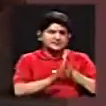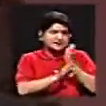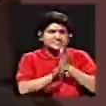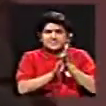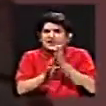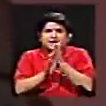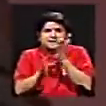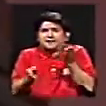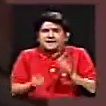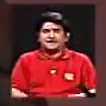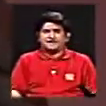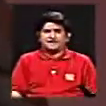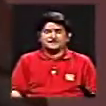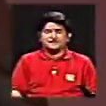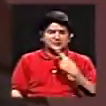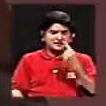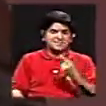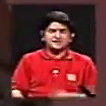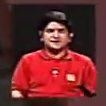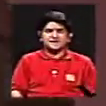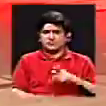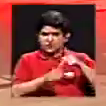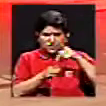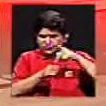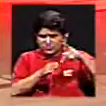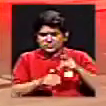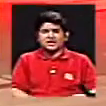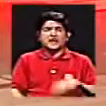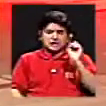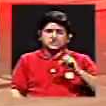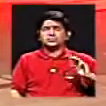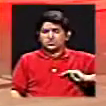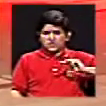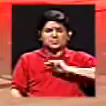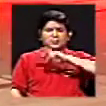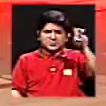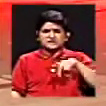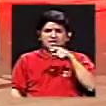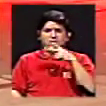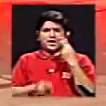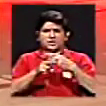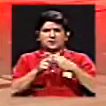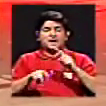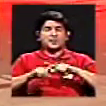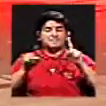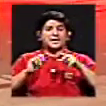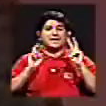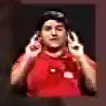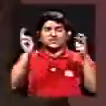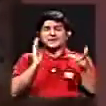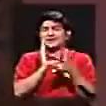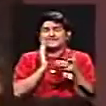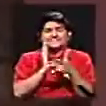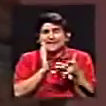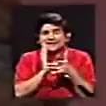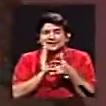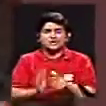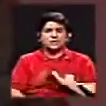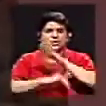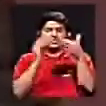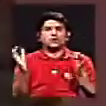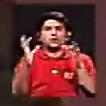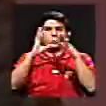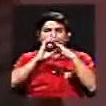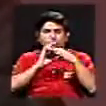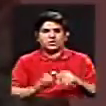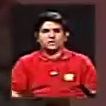De otras partes, digamos, uh-huh. del ejercicio profesional en el Ministerio uh-huh. de Obras Públicas y Transportes cuando es un tema tan técnico, ¿verdad? Y todo eso aunado a